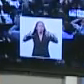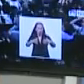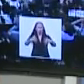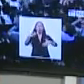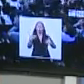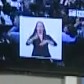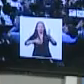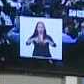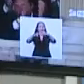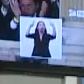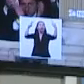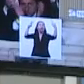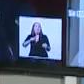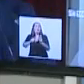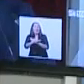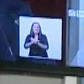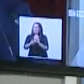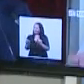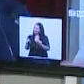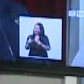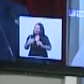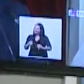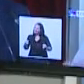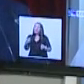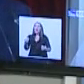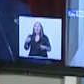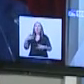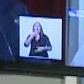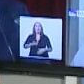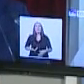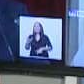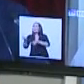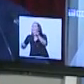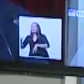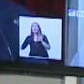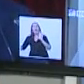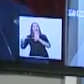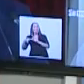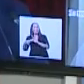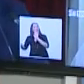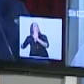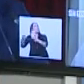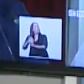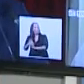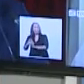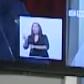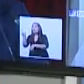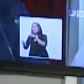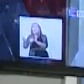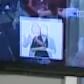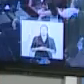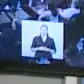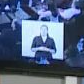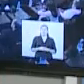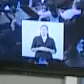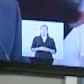lamentablemente son gente sin formación, y sus técnicos en general no se animan a decir las cosas como son. Entonces, bueno, nos